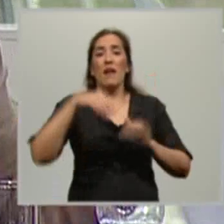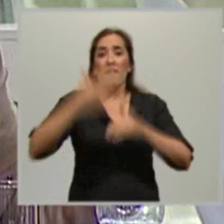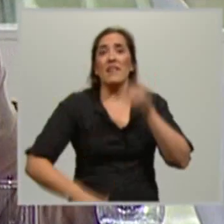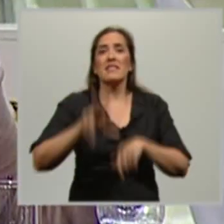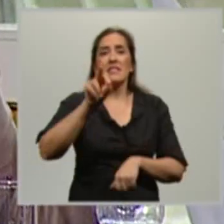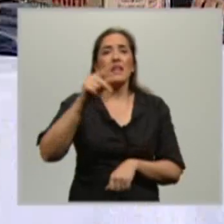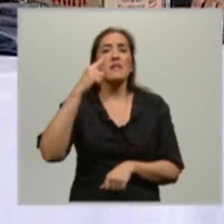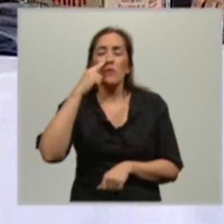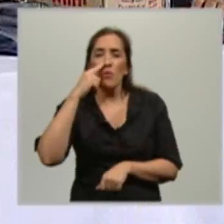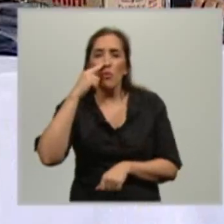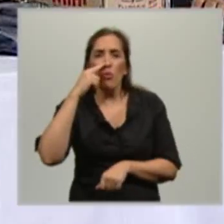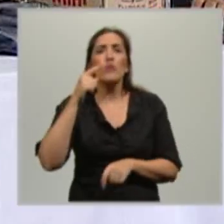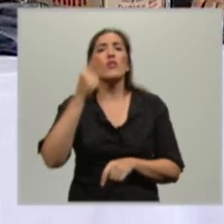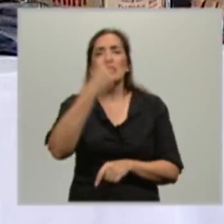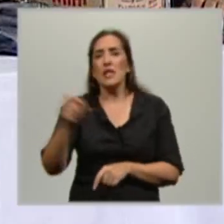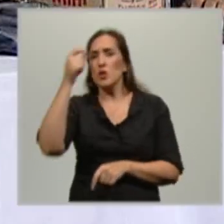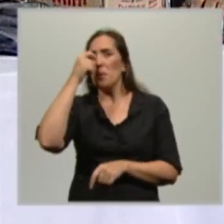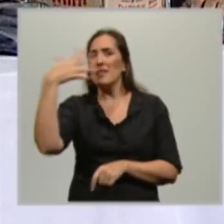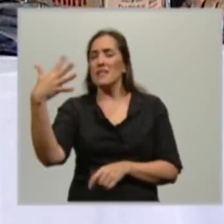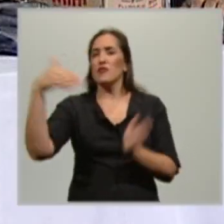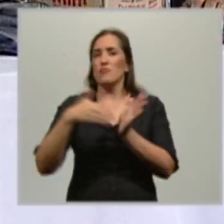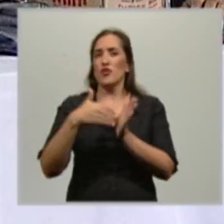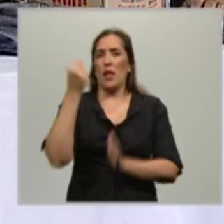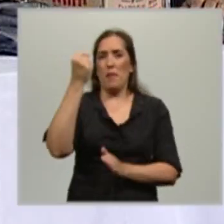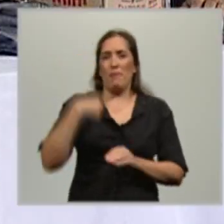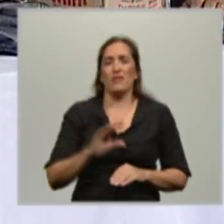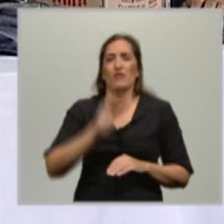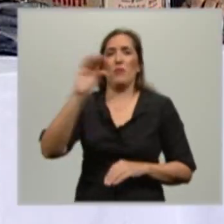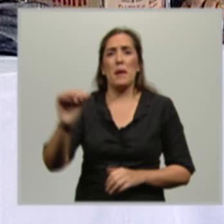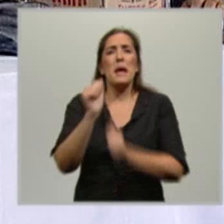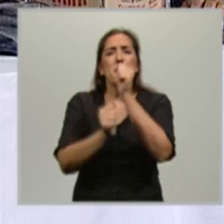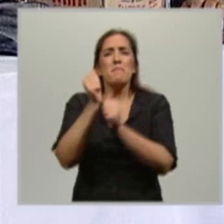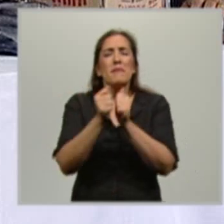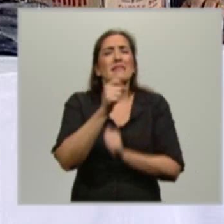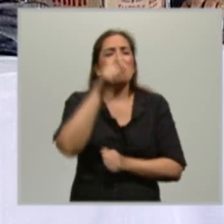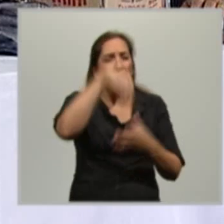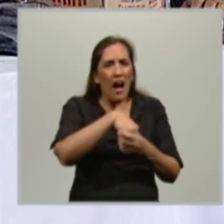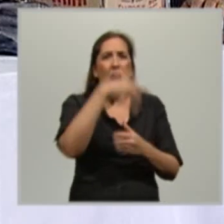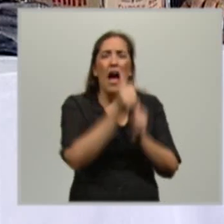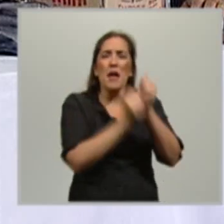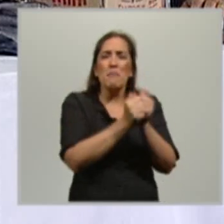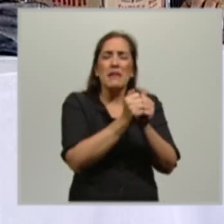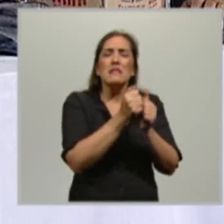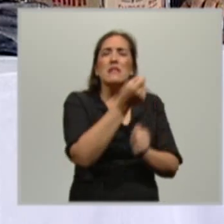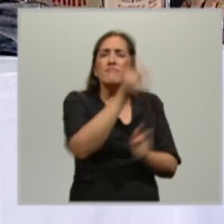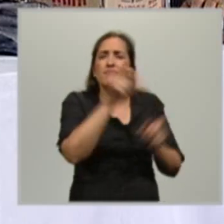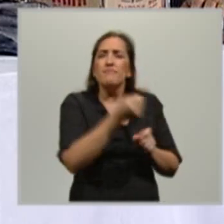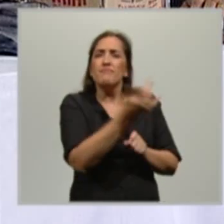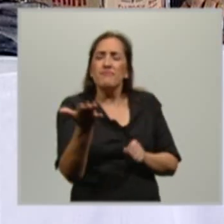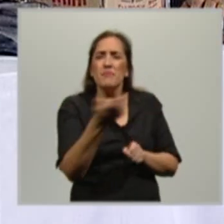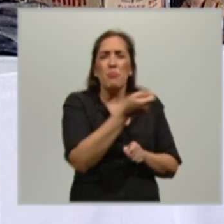por 125 millones de pesos para pequeñas y medianas industrias que